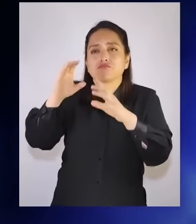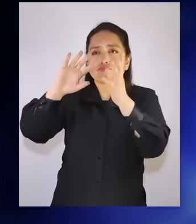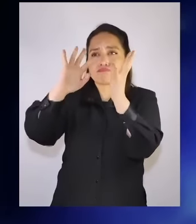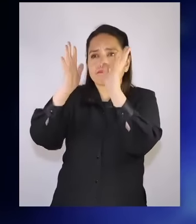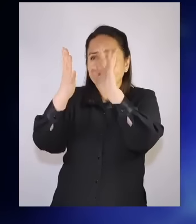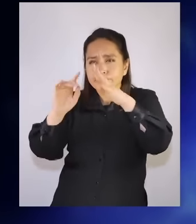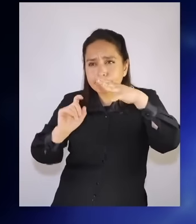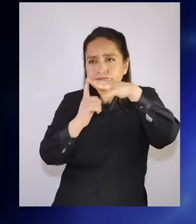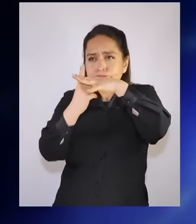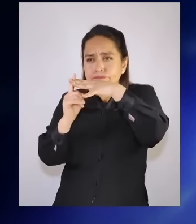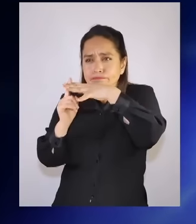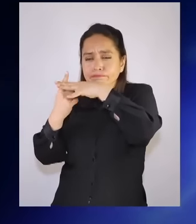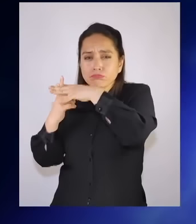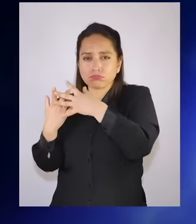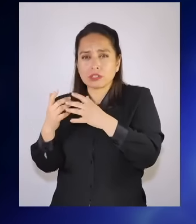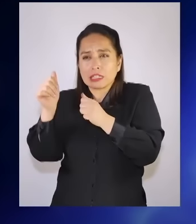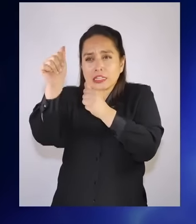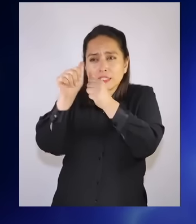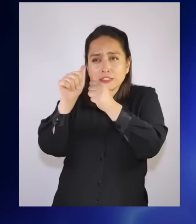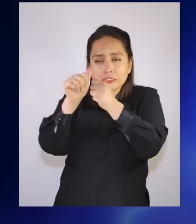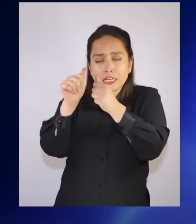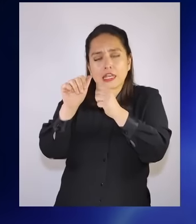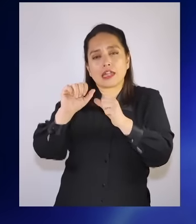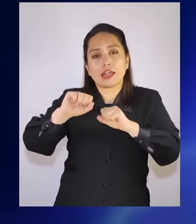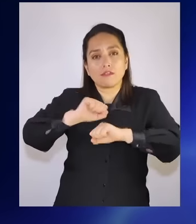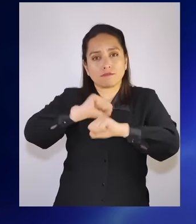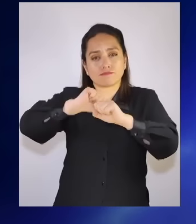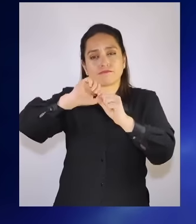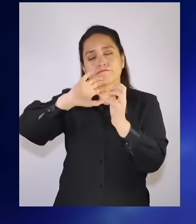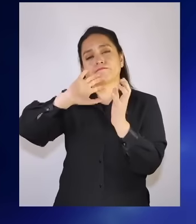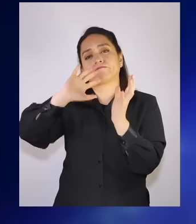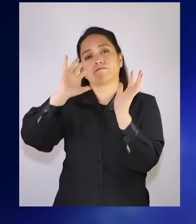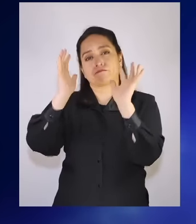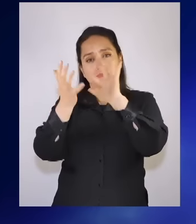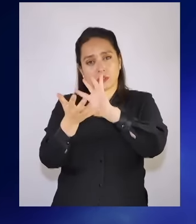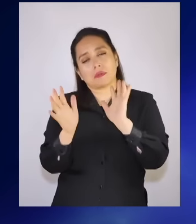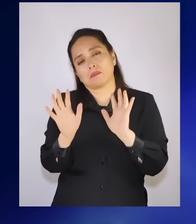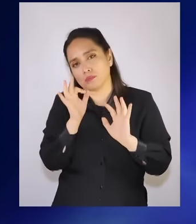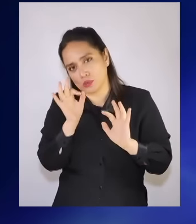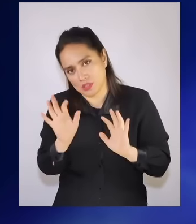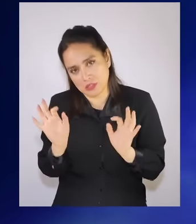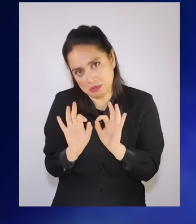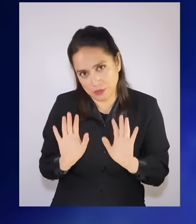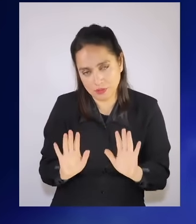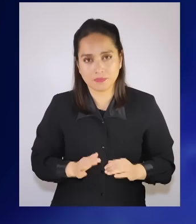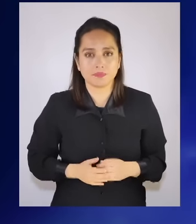están muy cerca del Big Bang, digámoslo de esa manera.